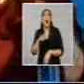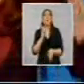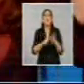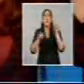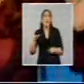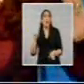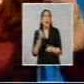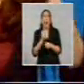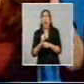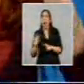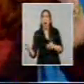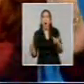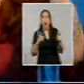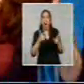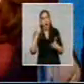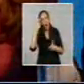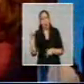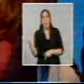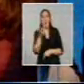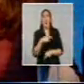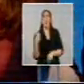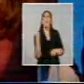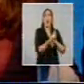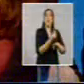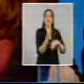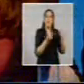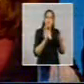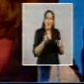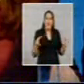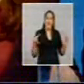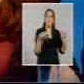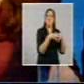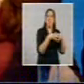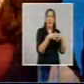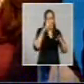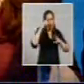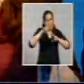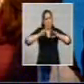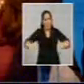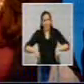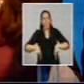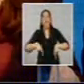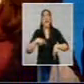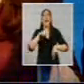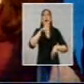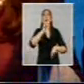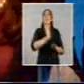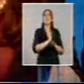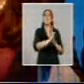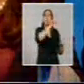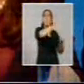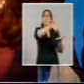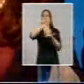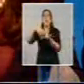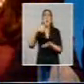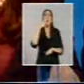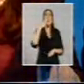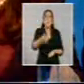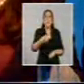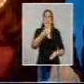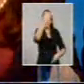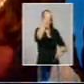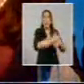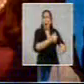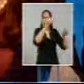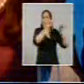trabajo, y desarrollamos un programa que recuperó más de 1.000 establecimientos